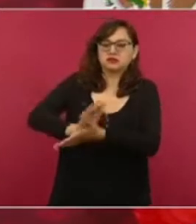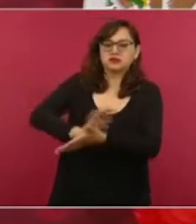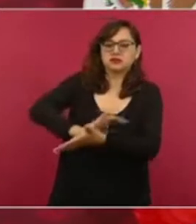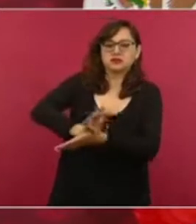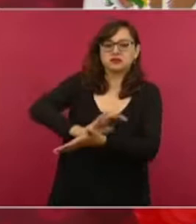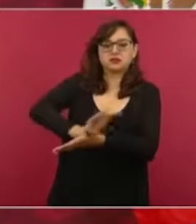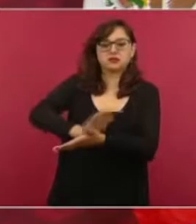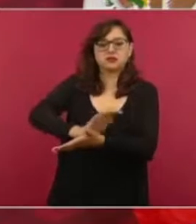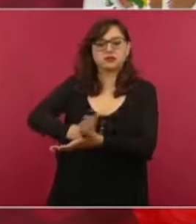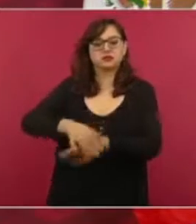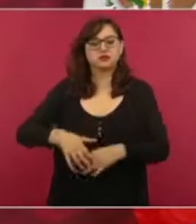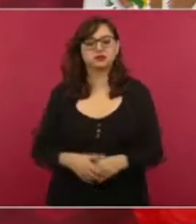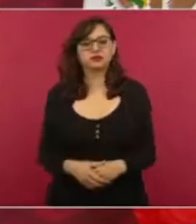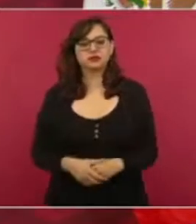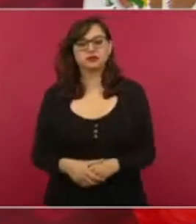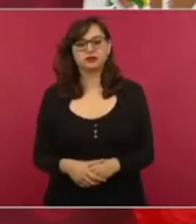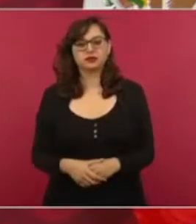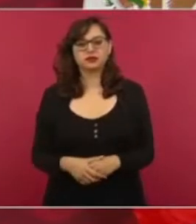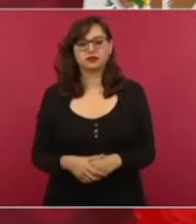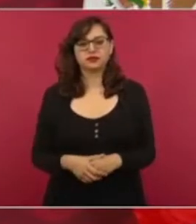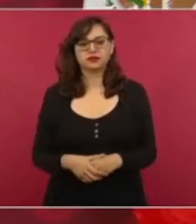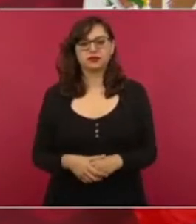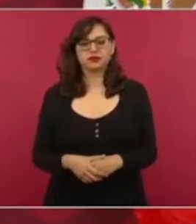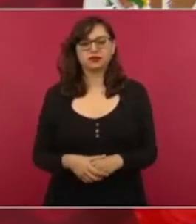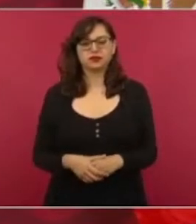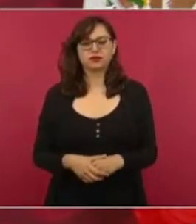En la Cámara,